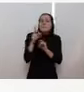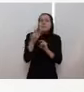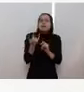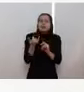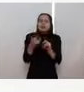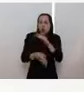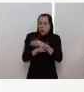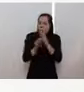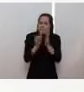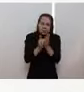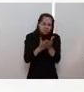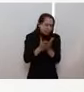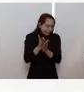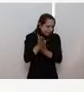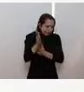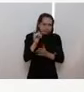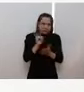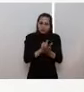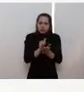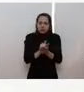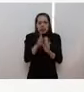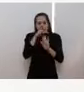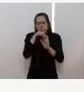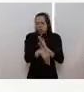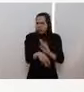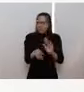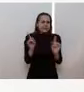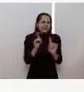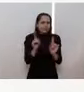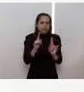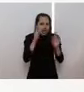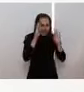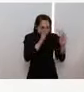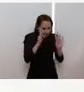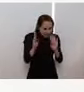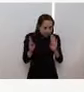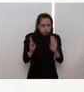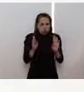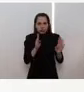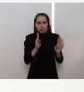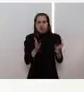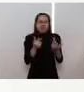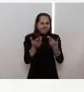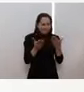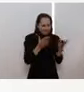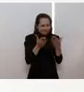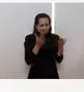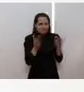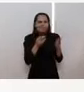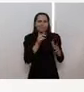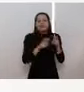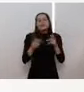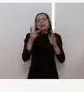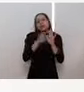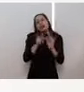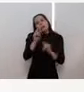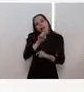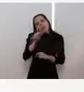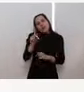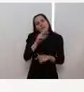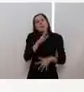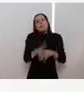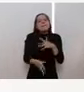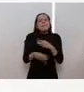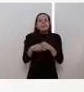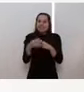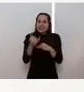crecimiento estamos esperando no dar pérdida dentro de las atenciones que podamos prestar en esta vigencia 2021 y